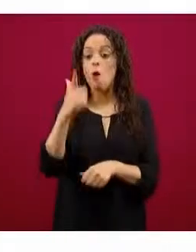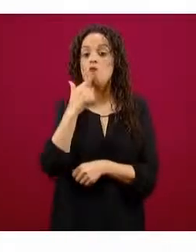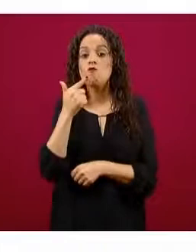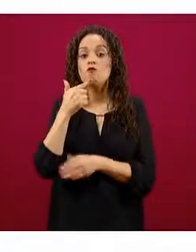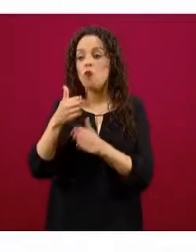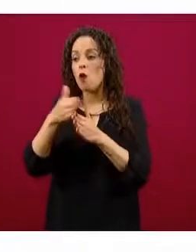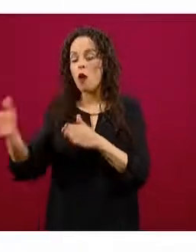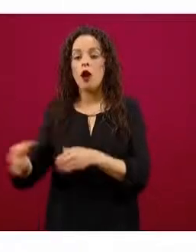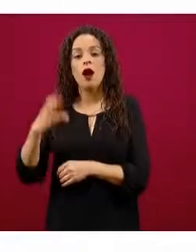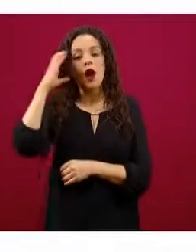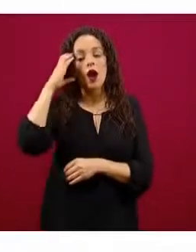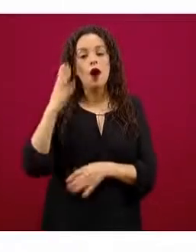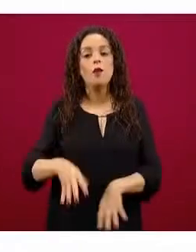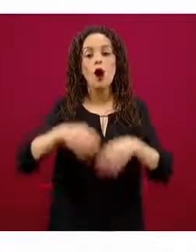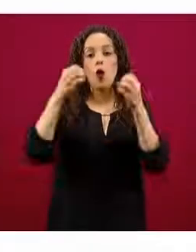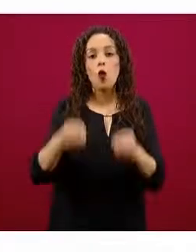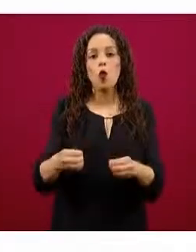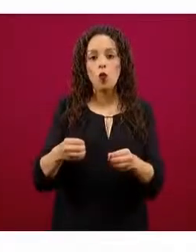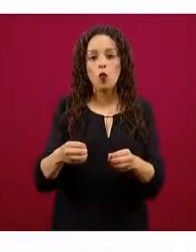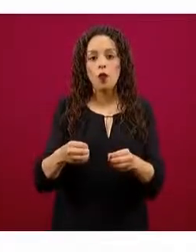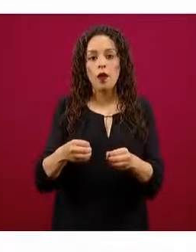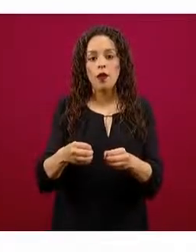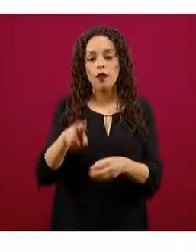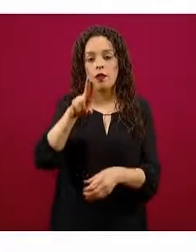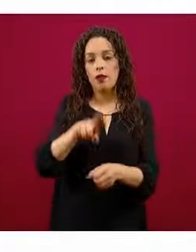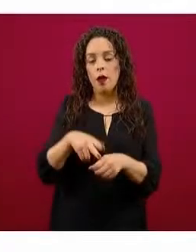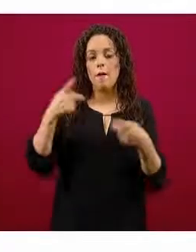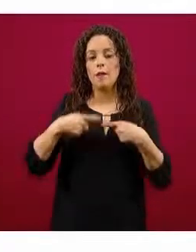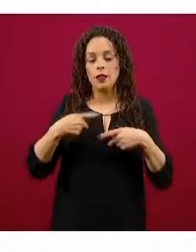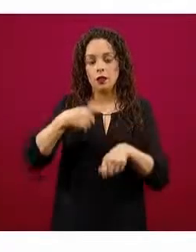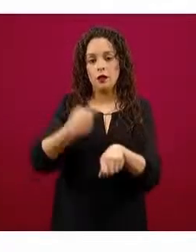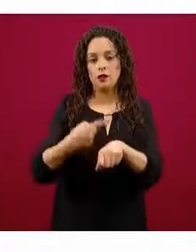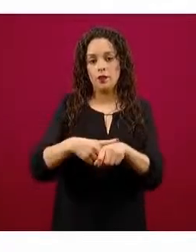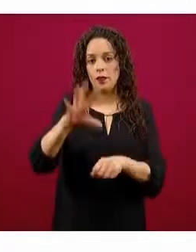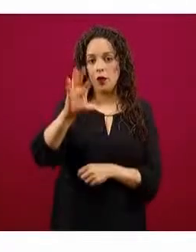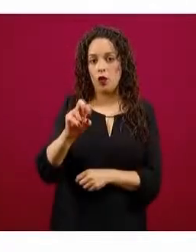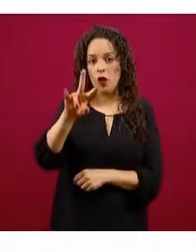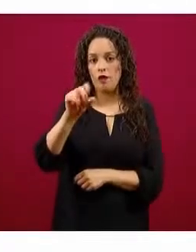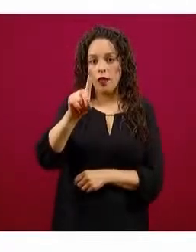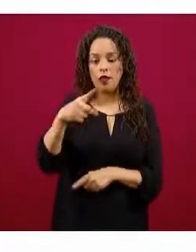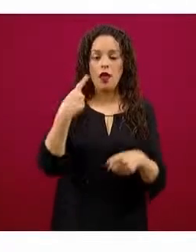camas ocupadas por pacientes con COVID en nuestros hospitales.